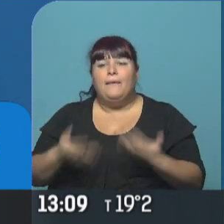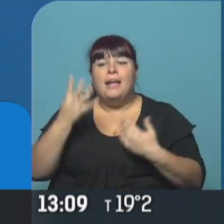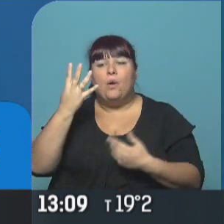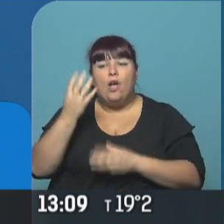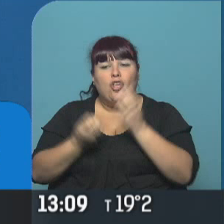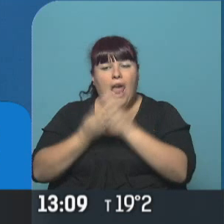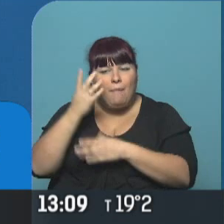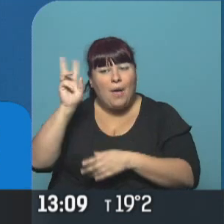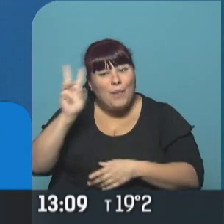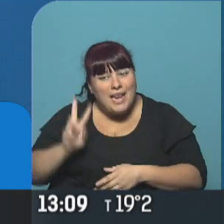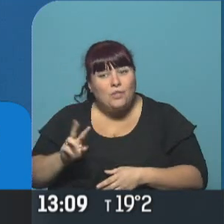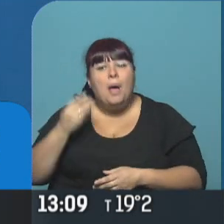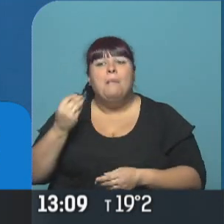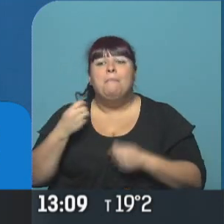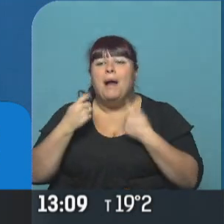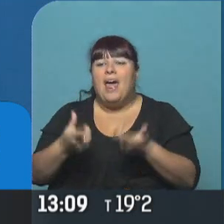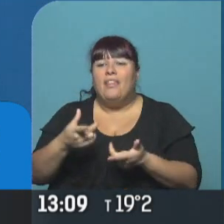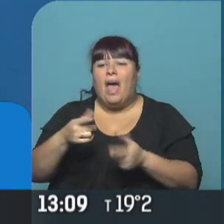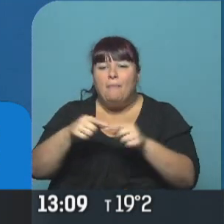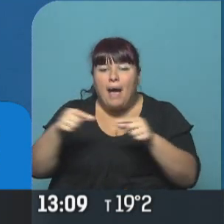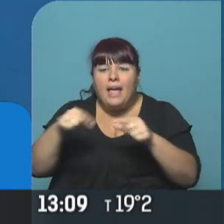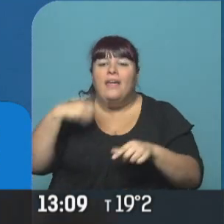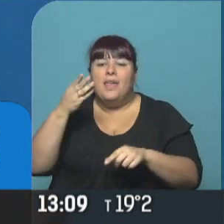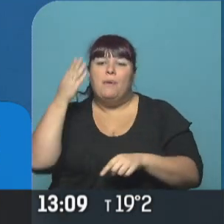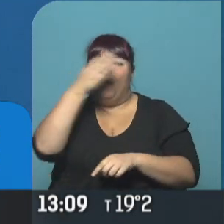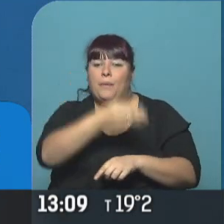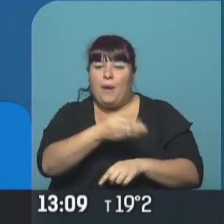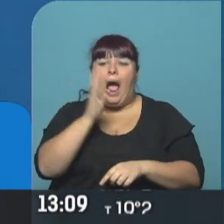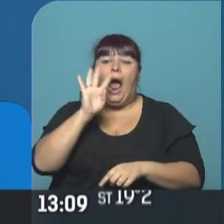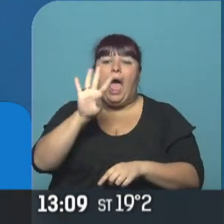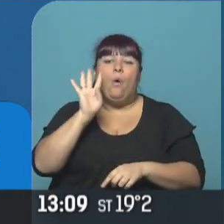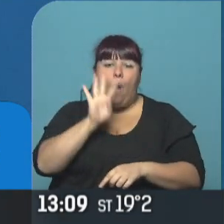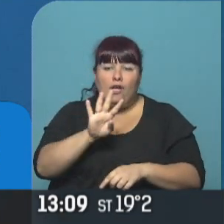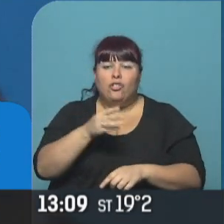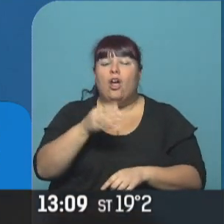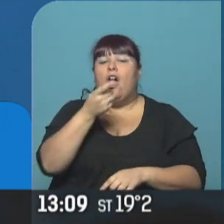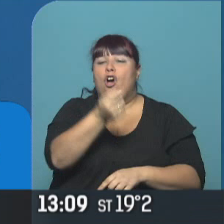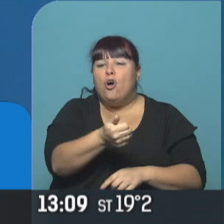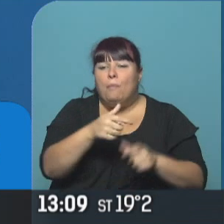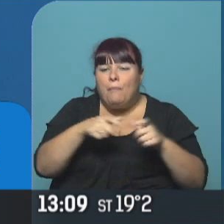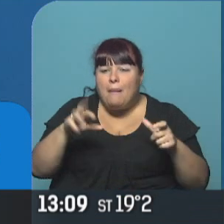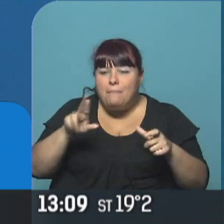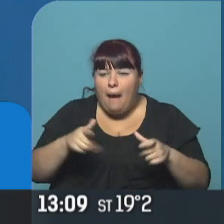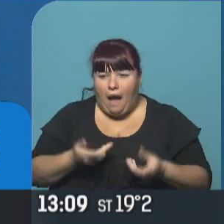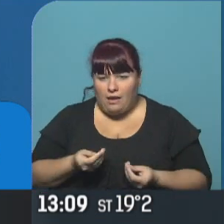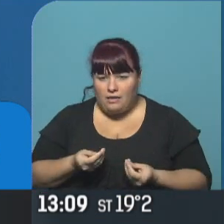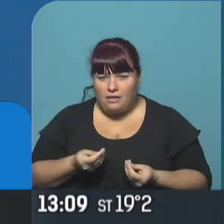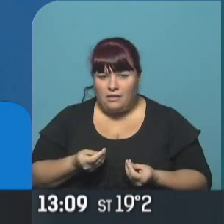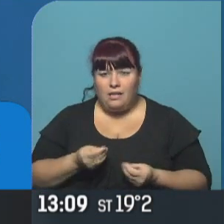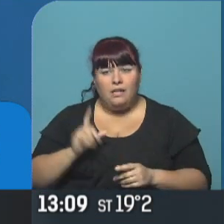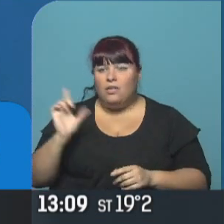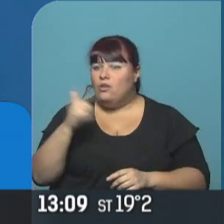4 de la mañana en Venezuela para que le dieran un ticket para después ir a las 4 de la tarde para ir a comprar un pedazo de pan.